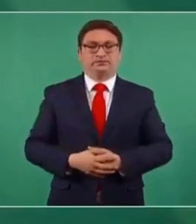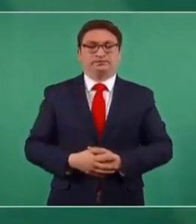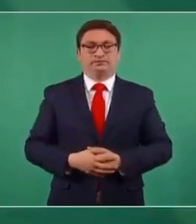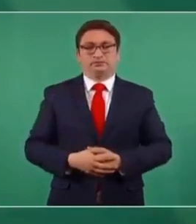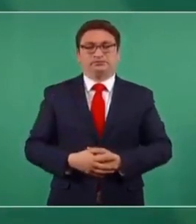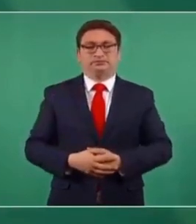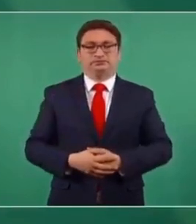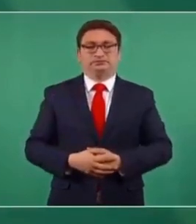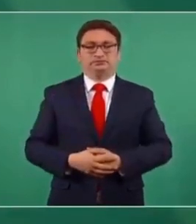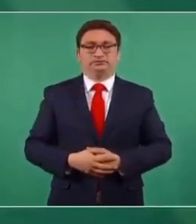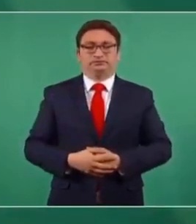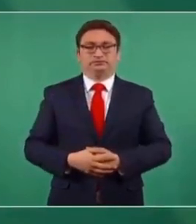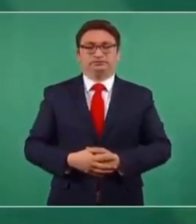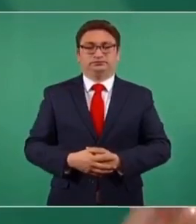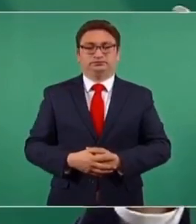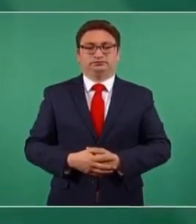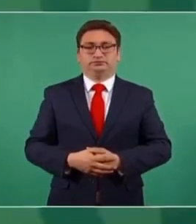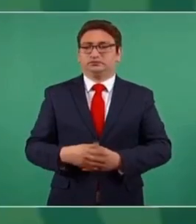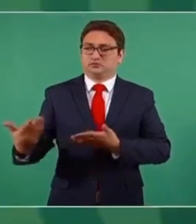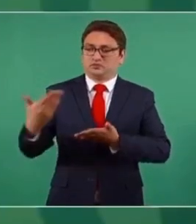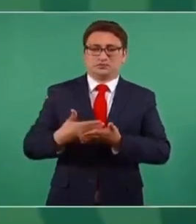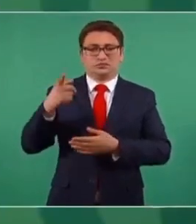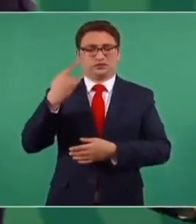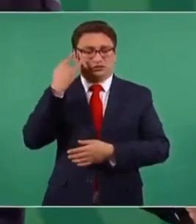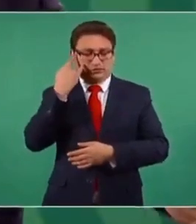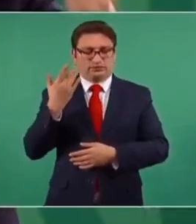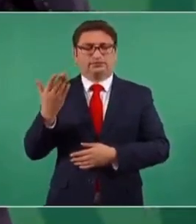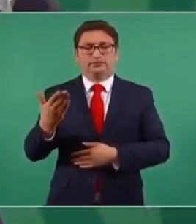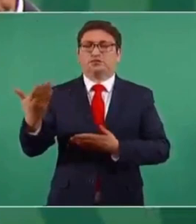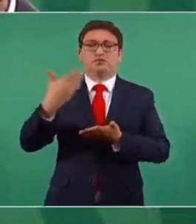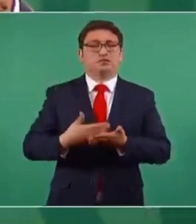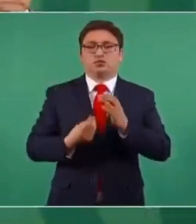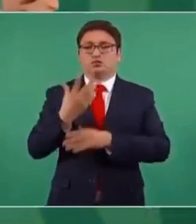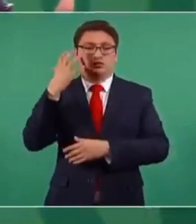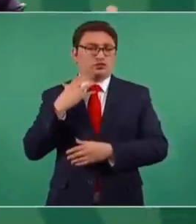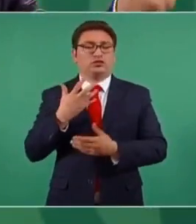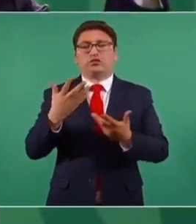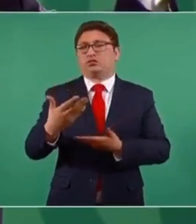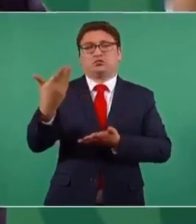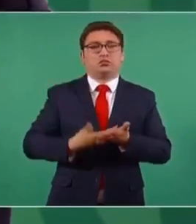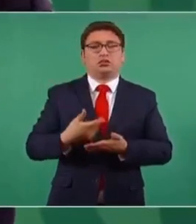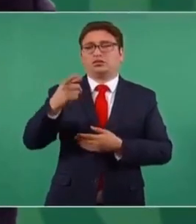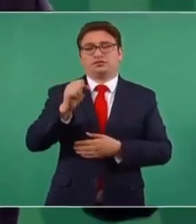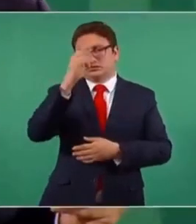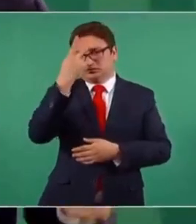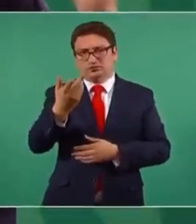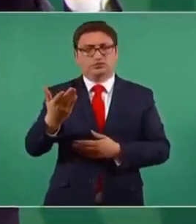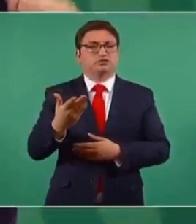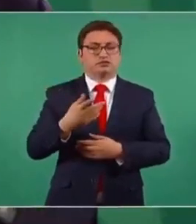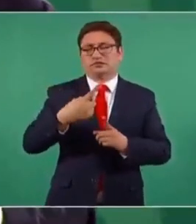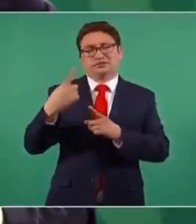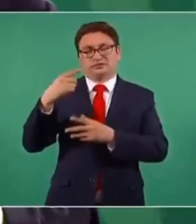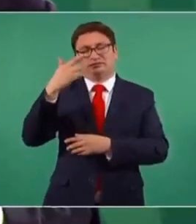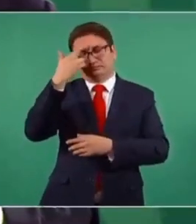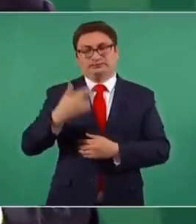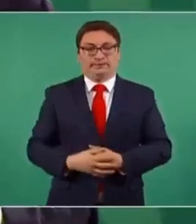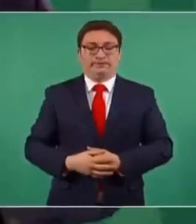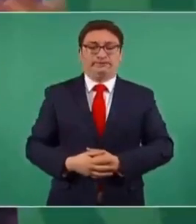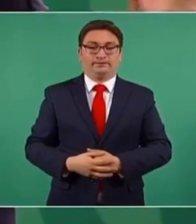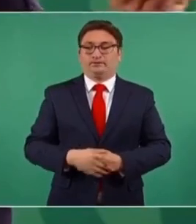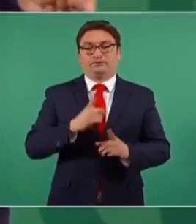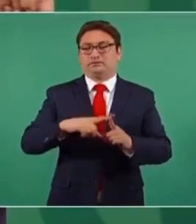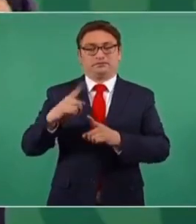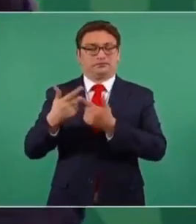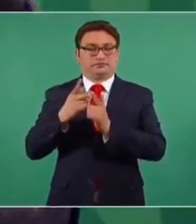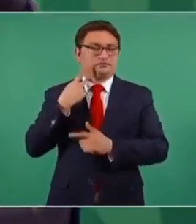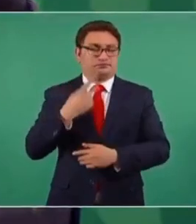claro. Me lo plantearon de Campeche, me lo plantearon de Nuevo León, me lo plantearon de San Luis Potosí, de los que me acuerdo. De